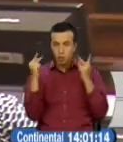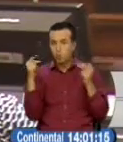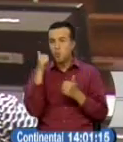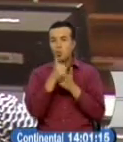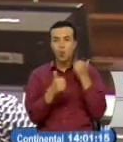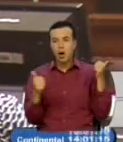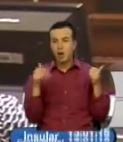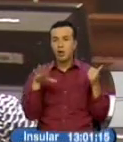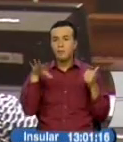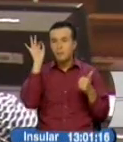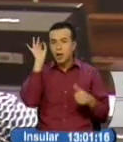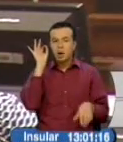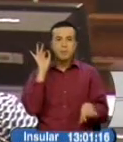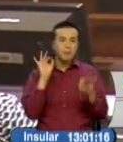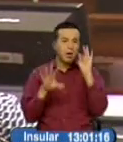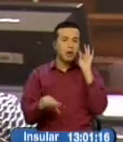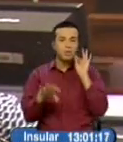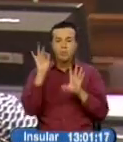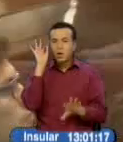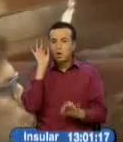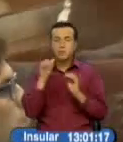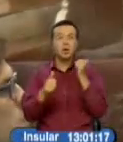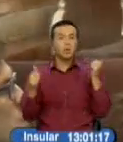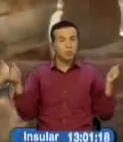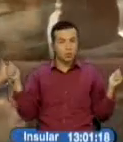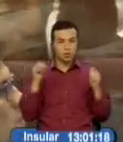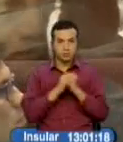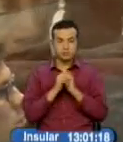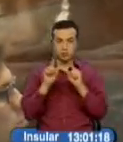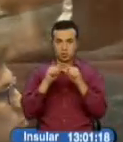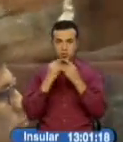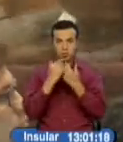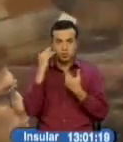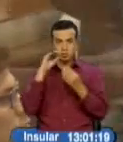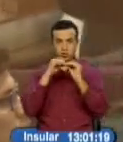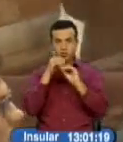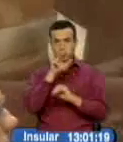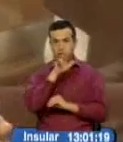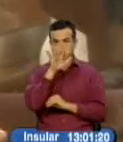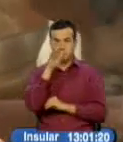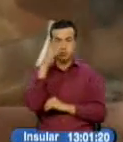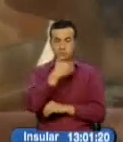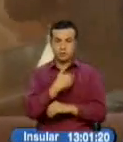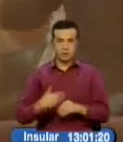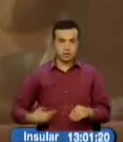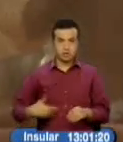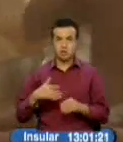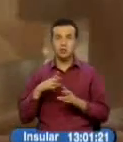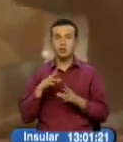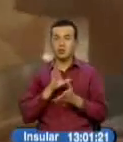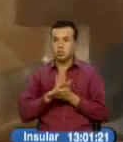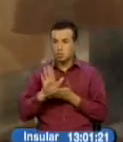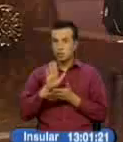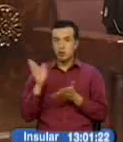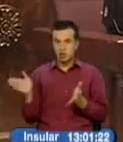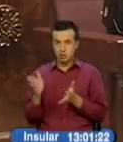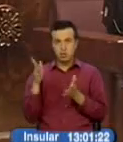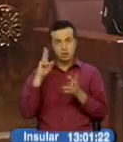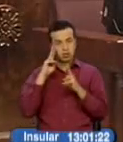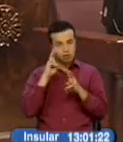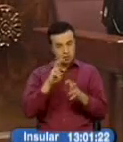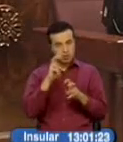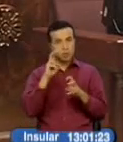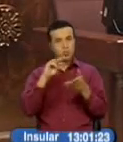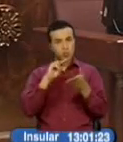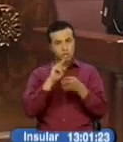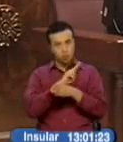política agropecuaria vamos a llevar. En el bloque de gobierno hicieron énfasis que el afán del Ejecutivo a través del veto es fomentar las investigaciones con el